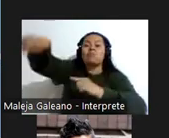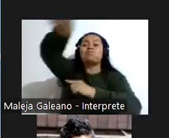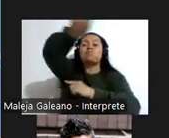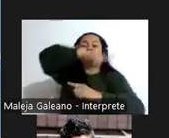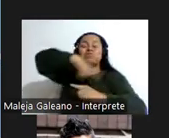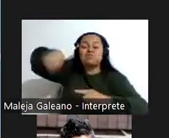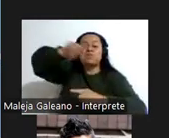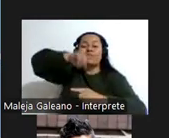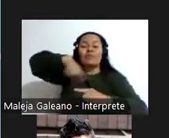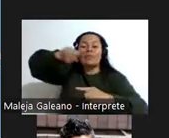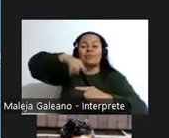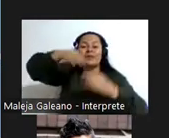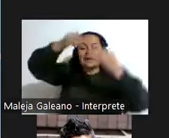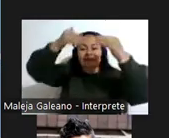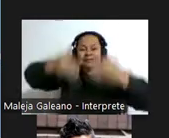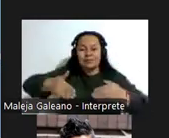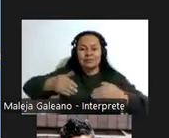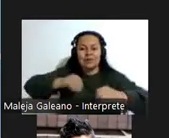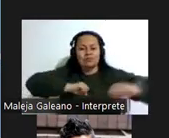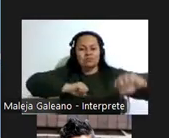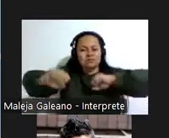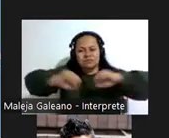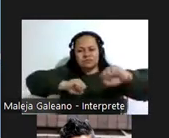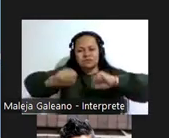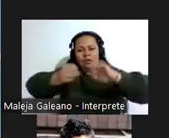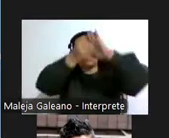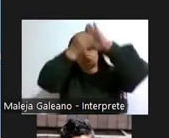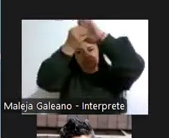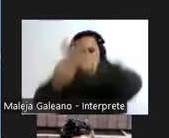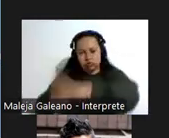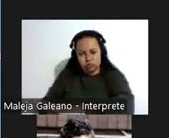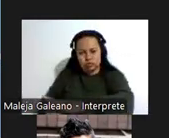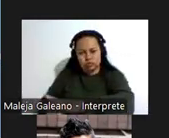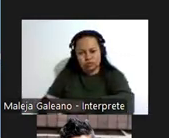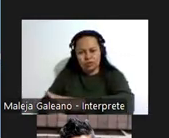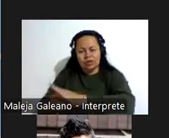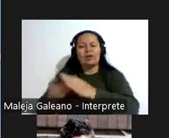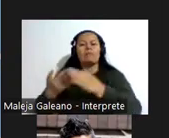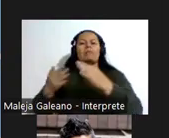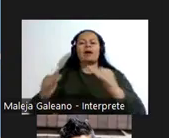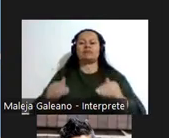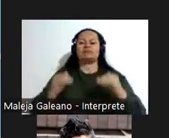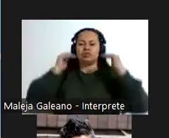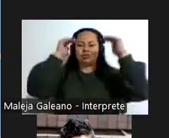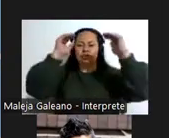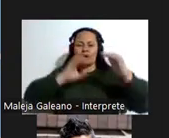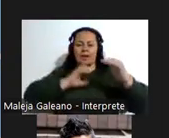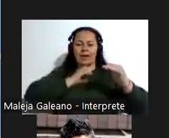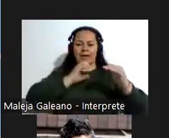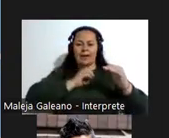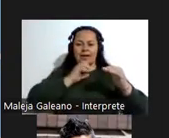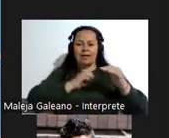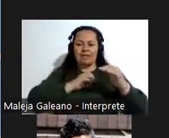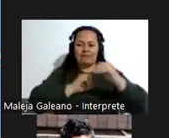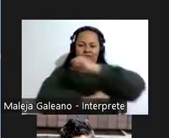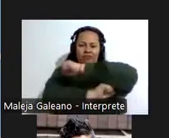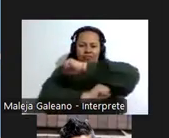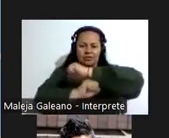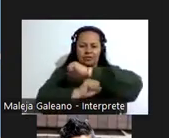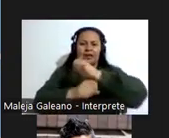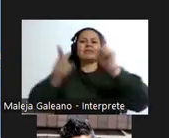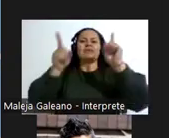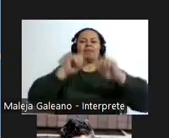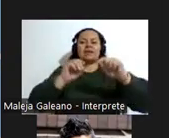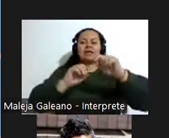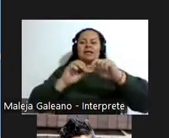invisibiliza esas dinámicas de opresión por enaltecer un carácter de fortaleza y además un carácter individual,